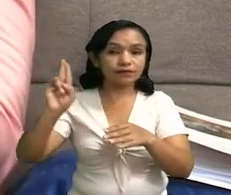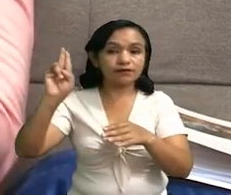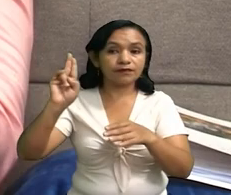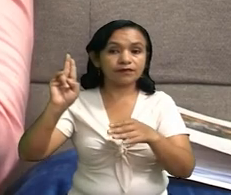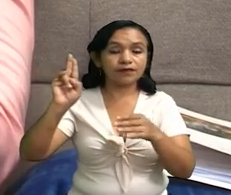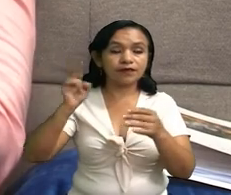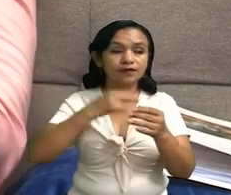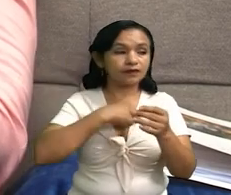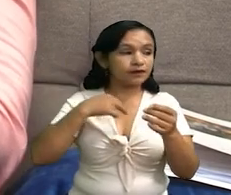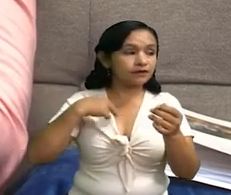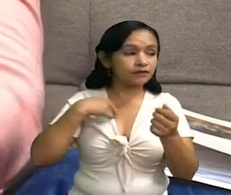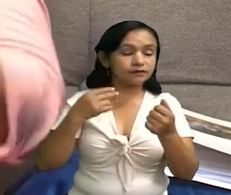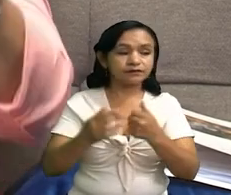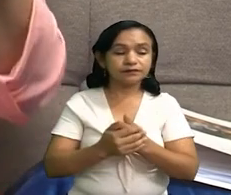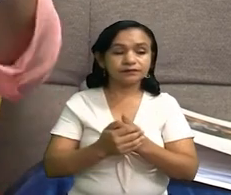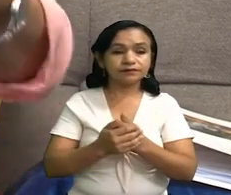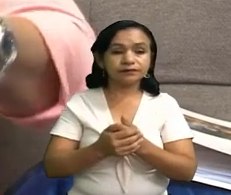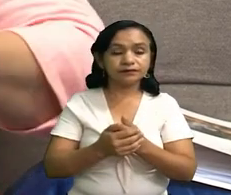Consejo Universitario tuvo